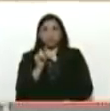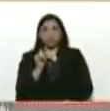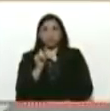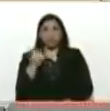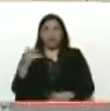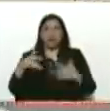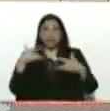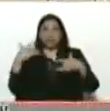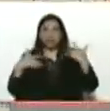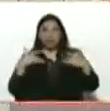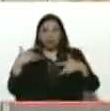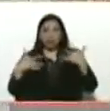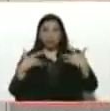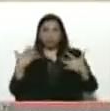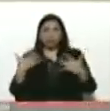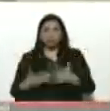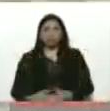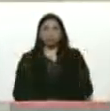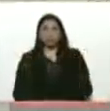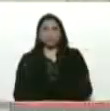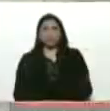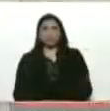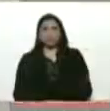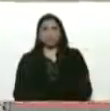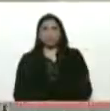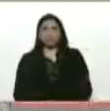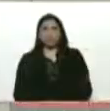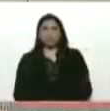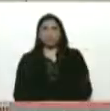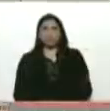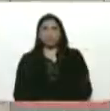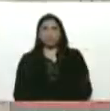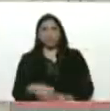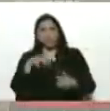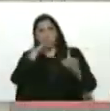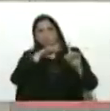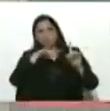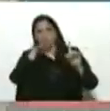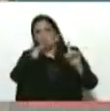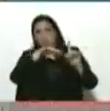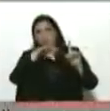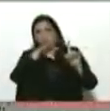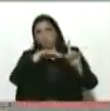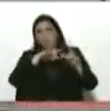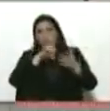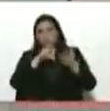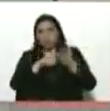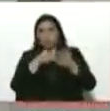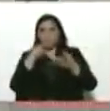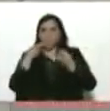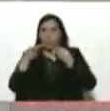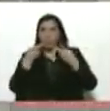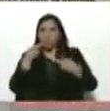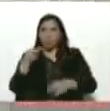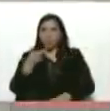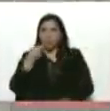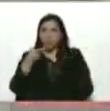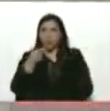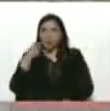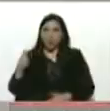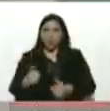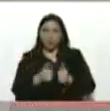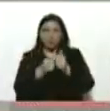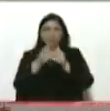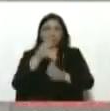eventos de tipo conspirativo y situación general de los hechos políticos que lo acompañaron, ¿no? Por ejemplo, en